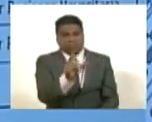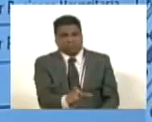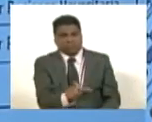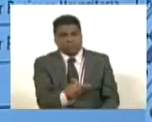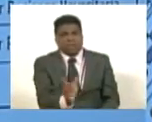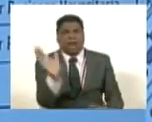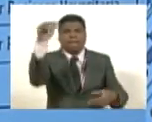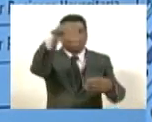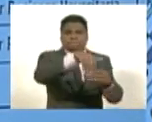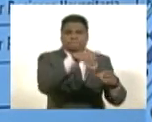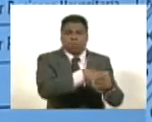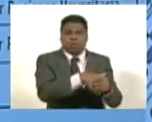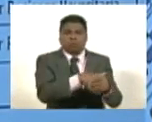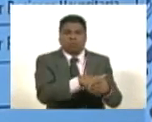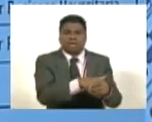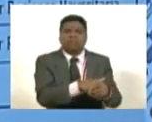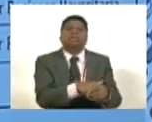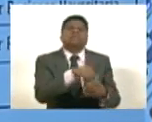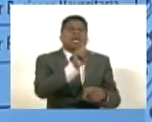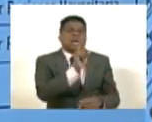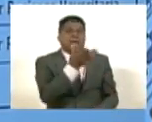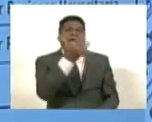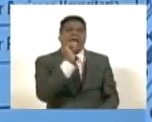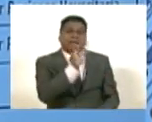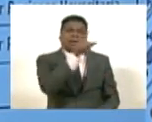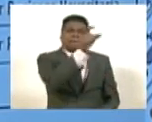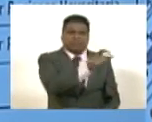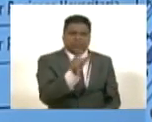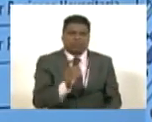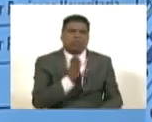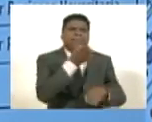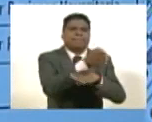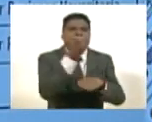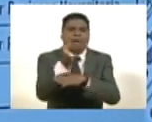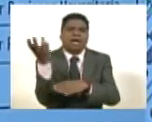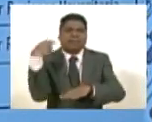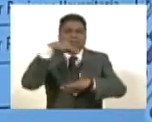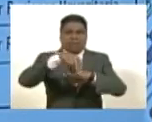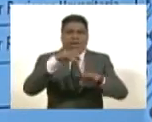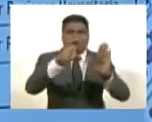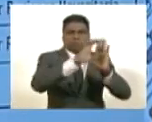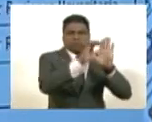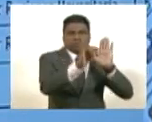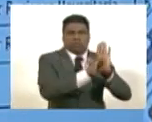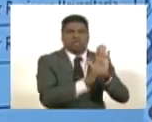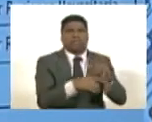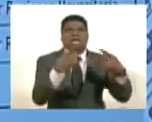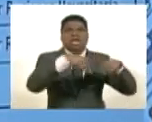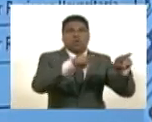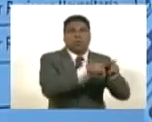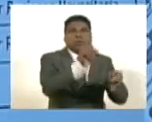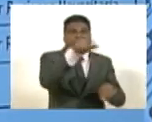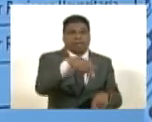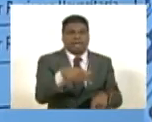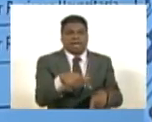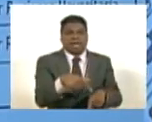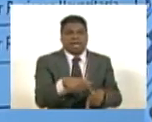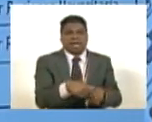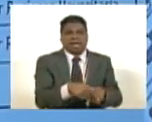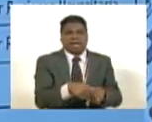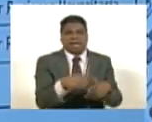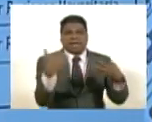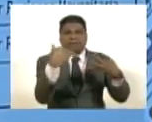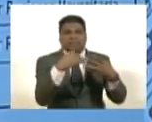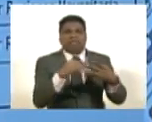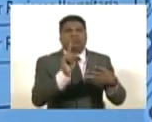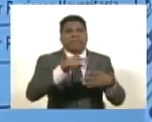más votados serán quienes asistirán a la Asamblea Nacional Constituyente. Igualmente en la región central 4, en la región